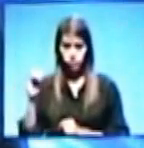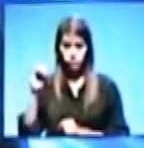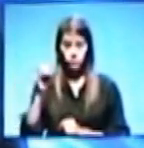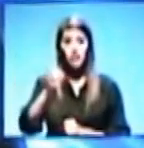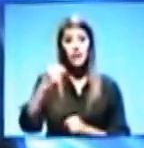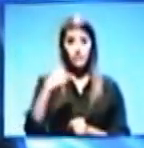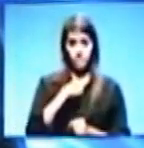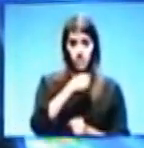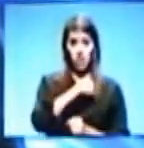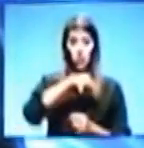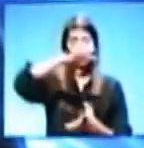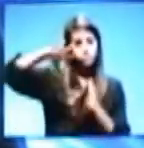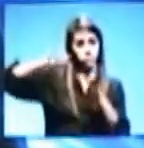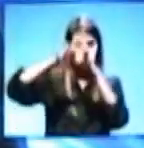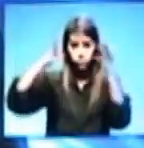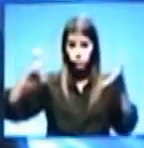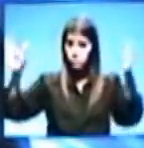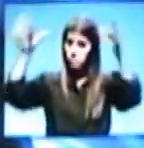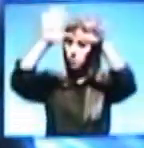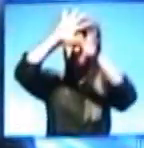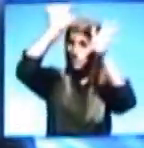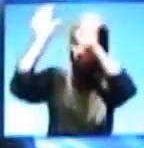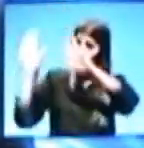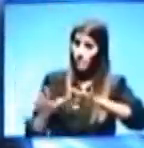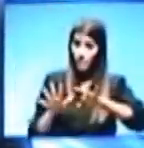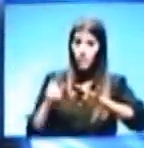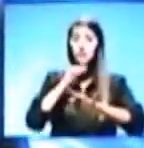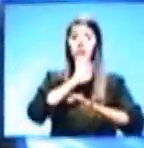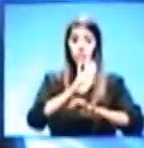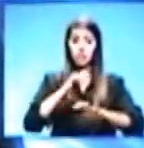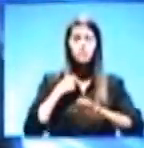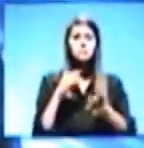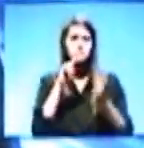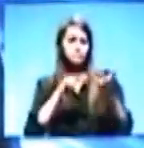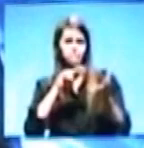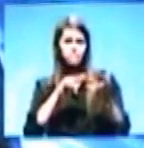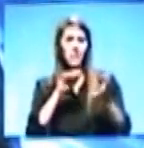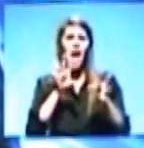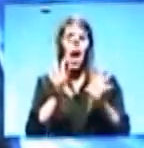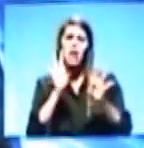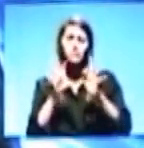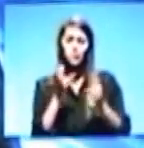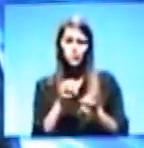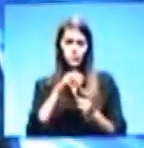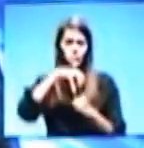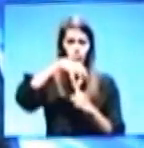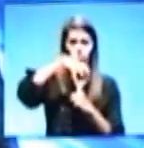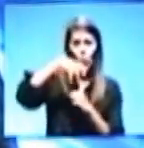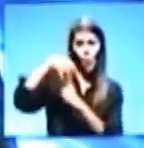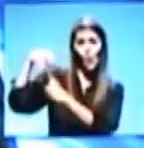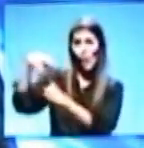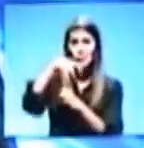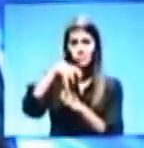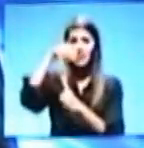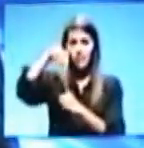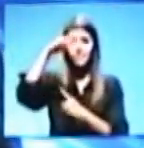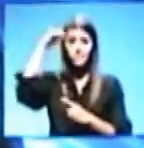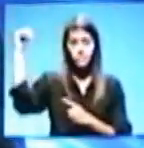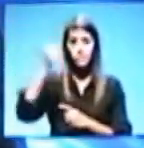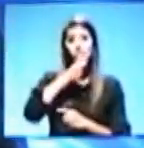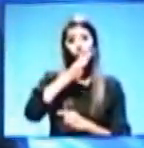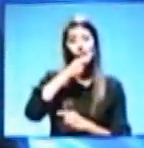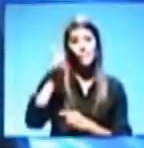El Ministerio de Medio Ambiente presentó un documento de las características del bien o 100 tipos de hongos identificados a nivel nacional. Ruida Gutiérrez nos